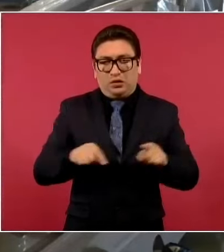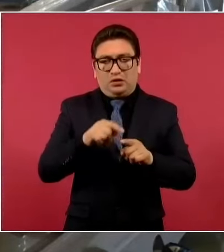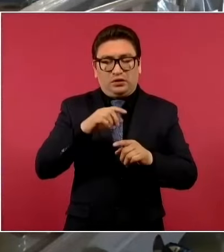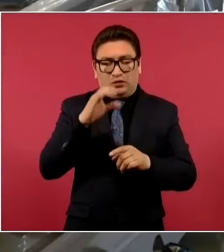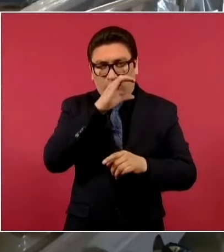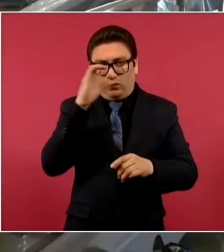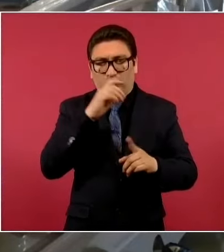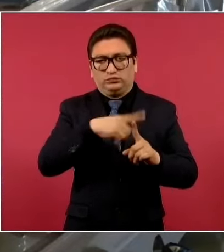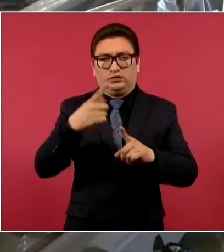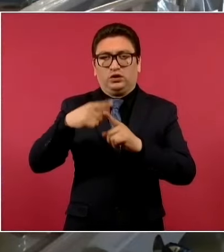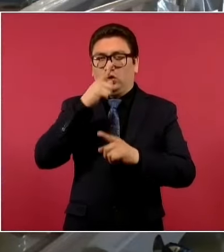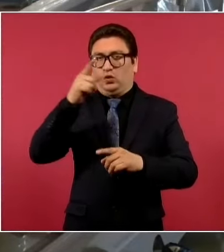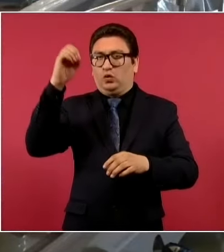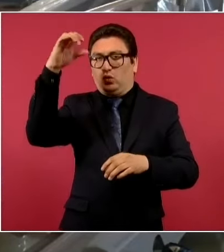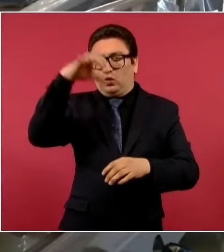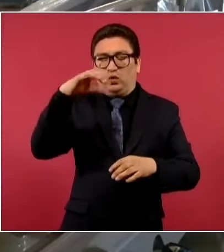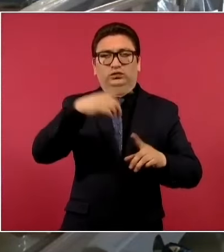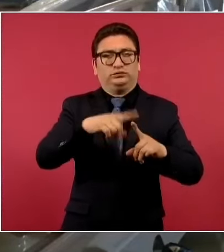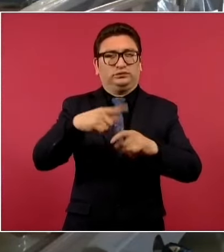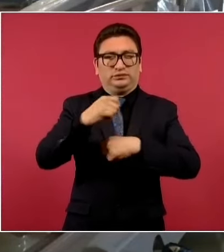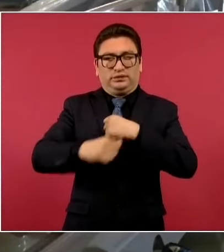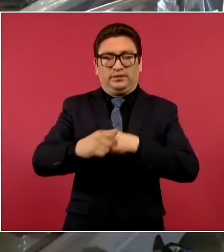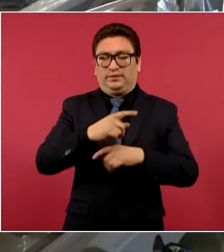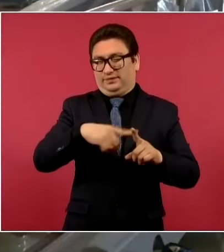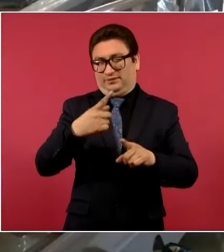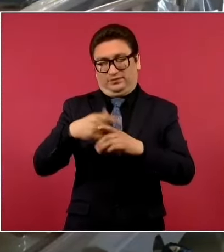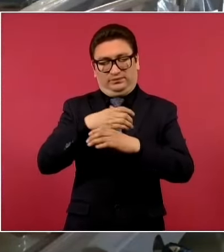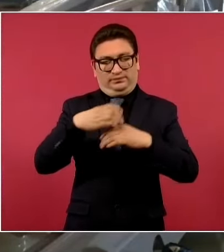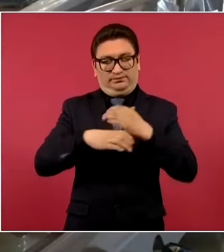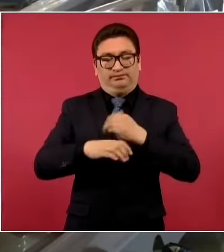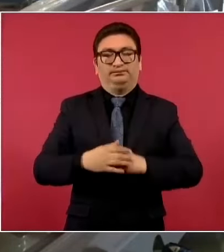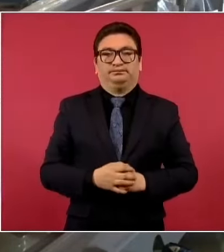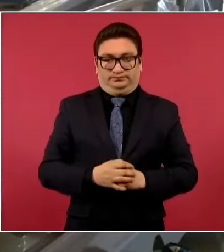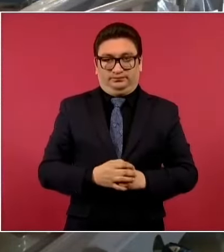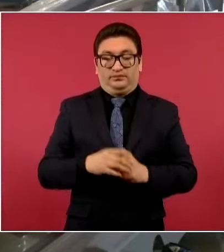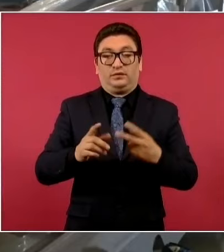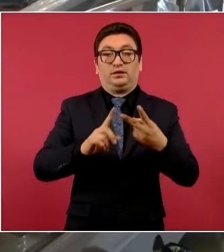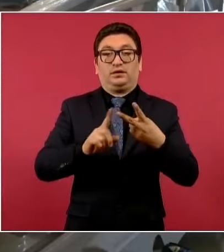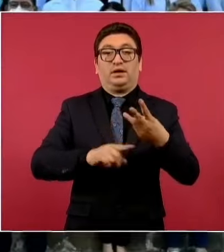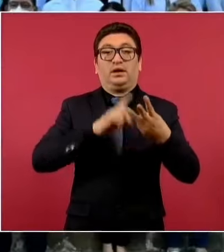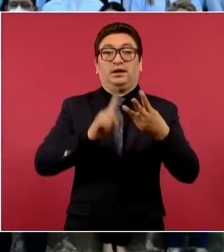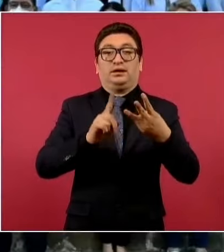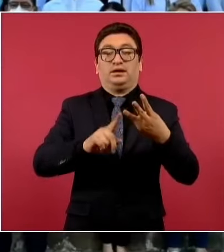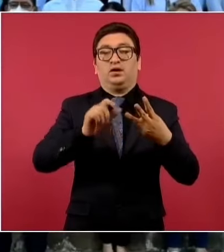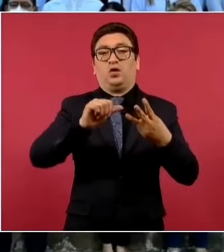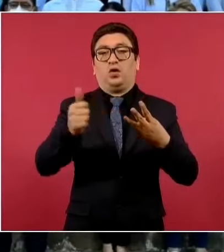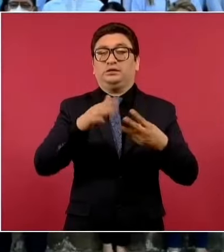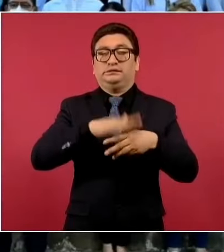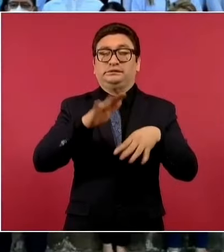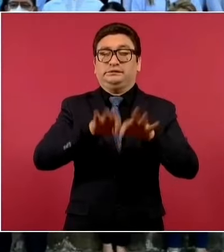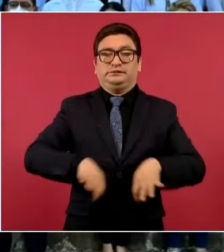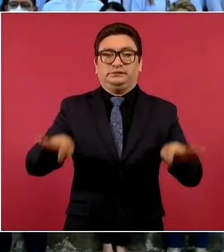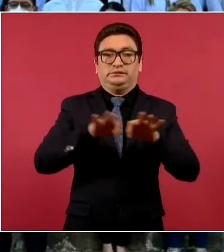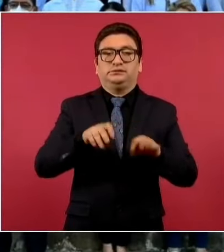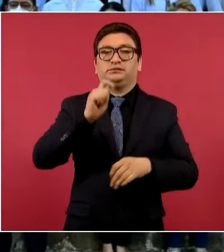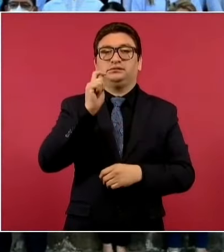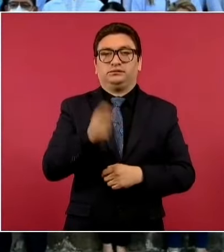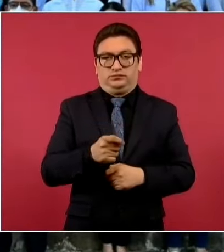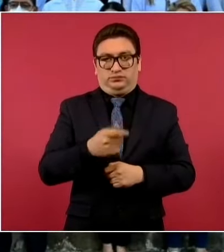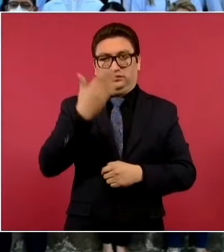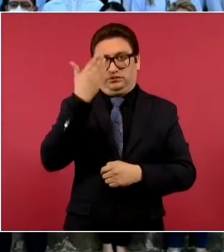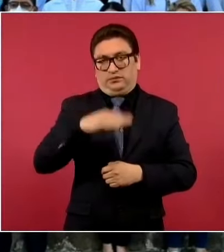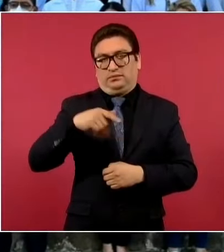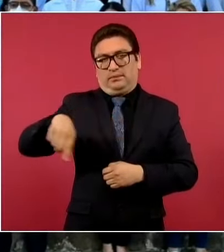quirófano, entre otros. La tercera acción de las más importantes, es la cobertura de plantillas